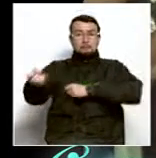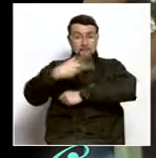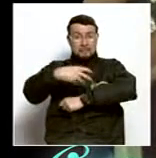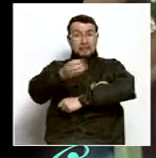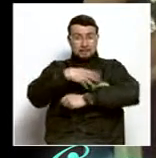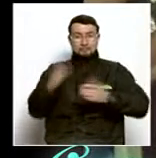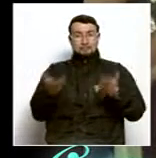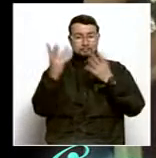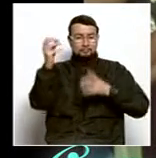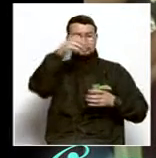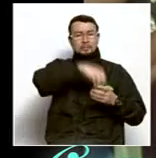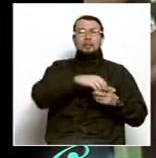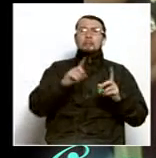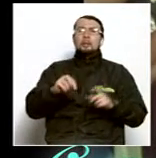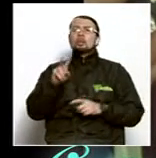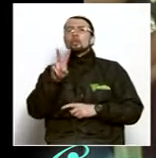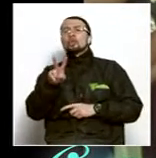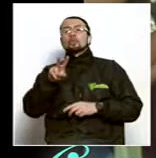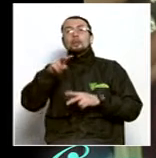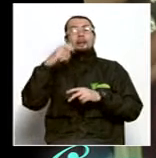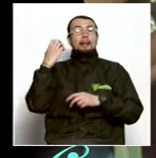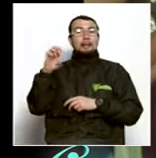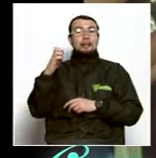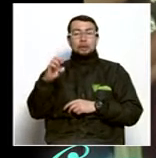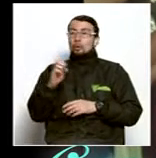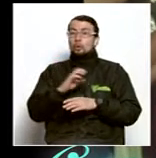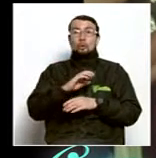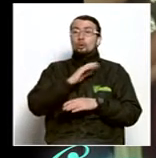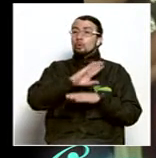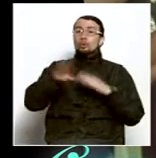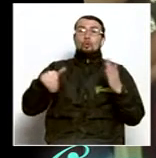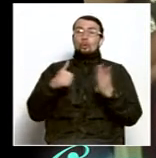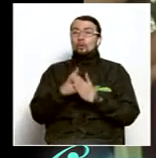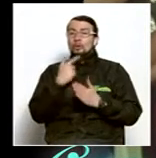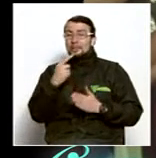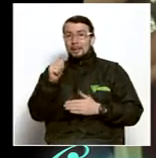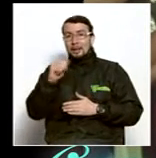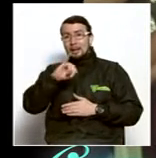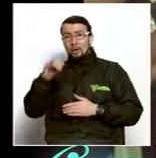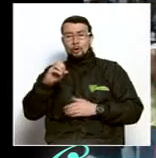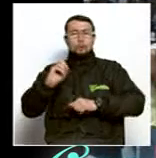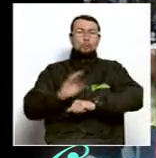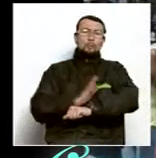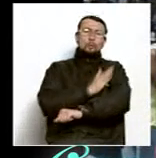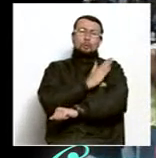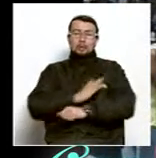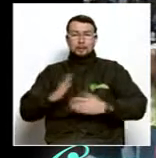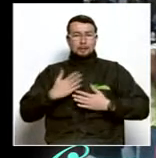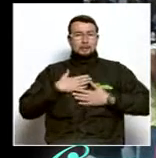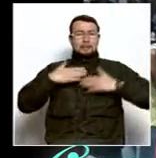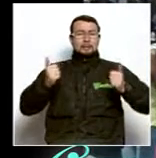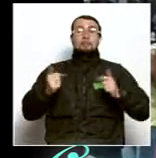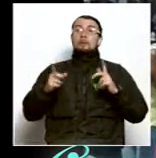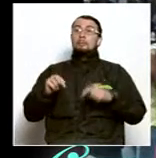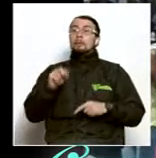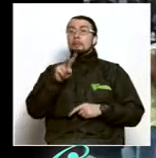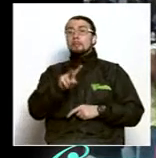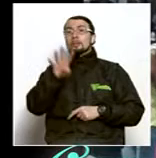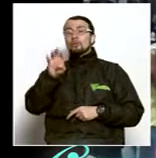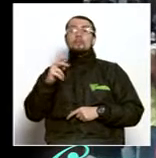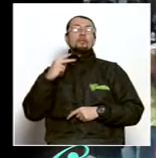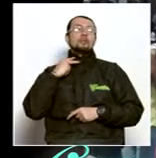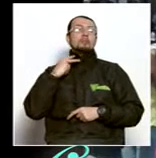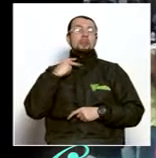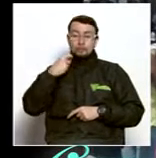tenemos el 2 de enero, tenemos Todo el Mundo Dice Ajó, Música de San y tenemos para el 29 de noviembre,